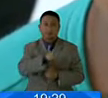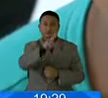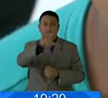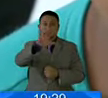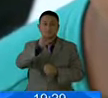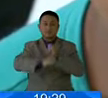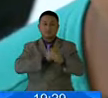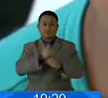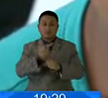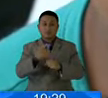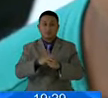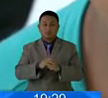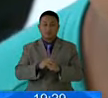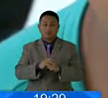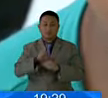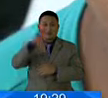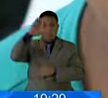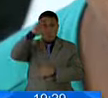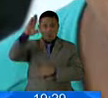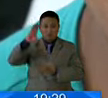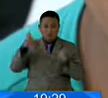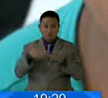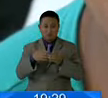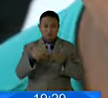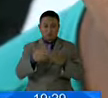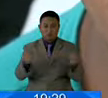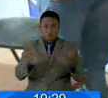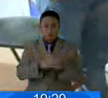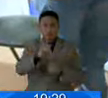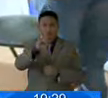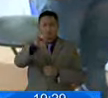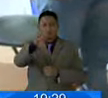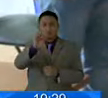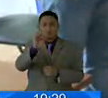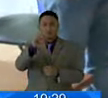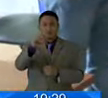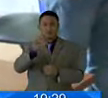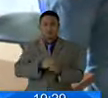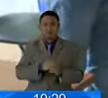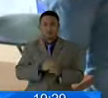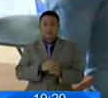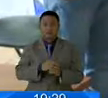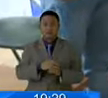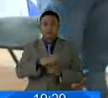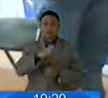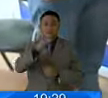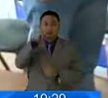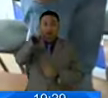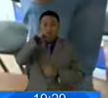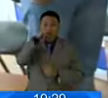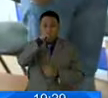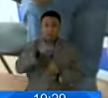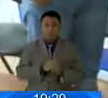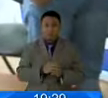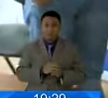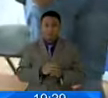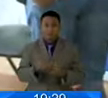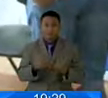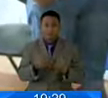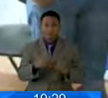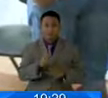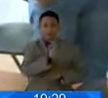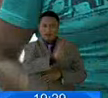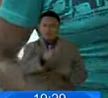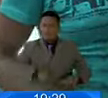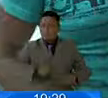edad, fue localizado por agentes de la Unidad de Desaparecidos de la DINASED en un recinto de la provincia de Sucumbíos. Prácticamente tiene su vida en